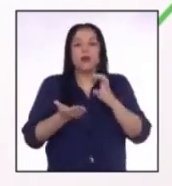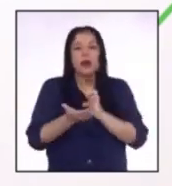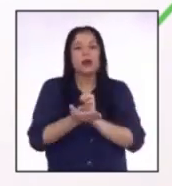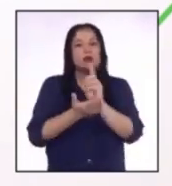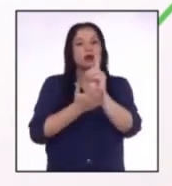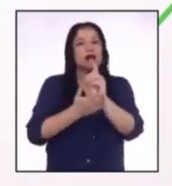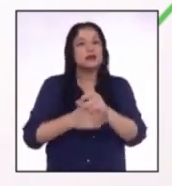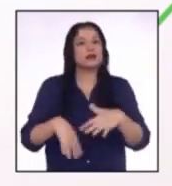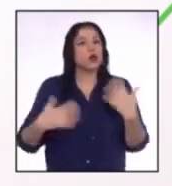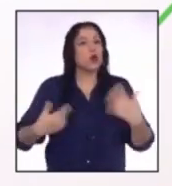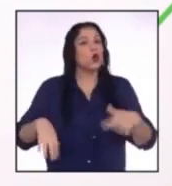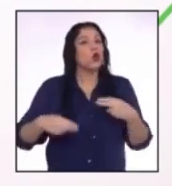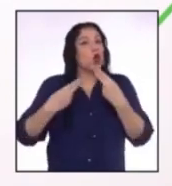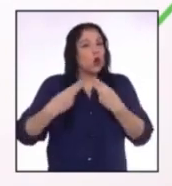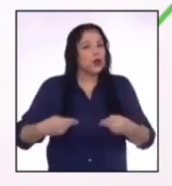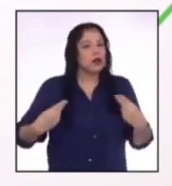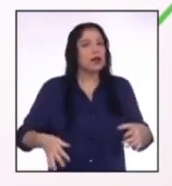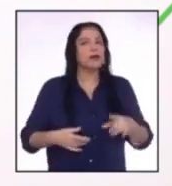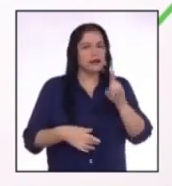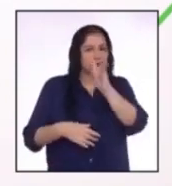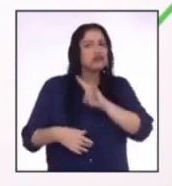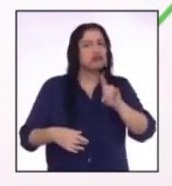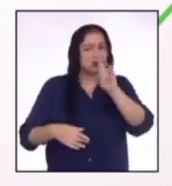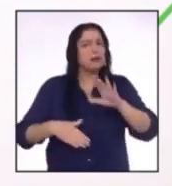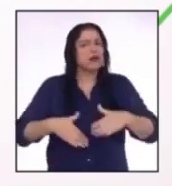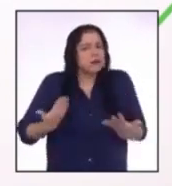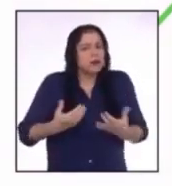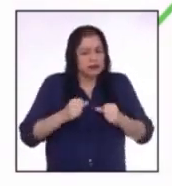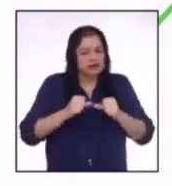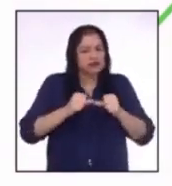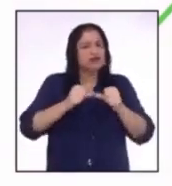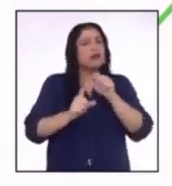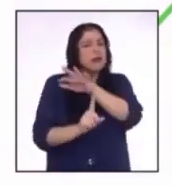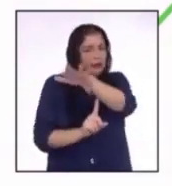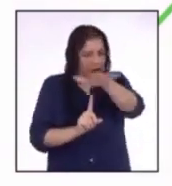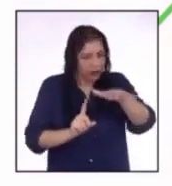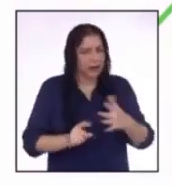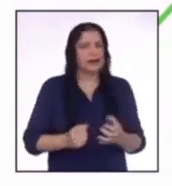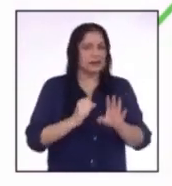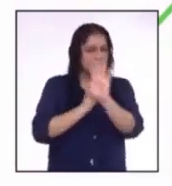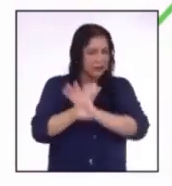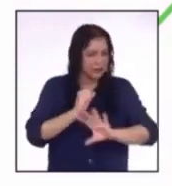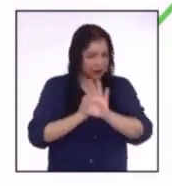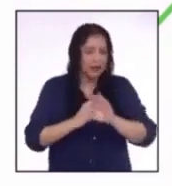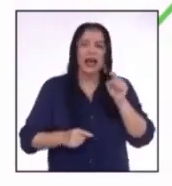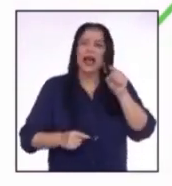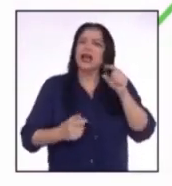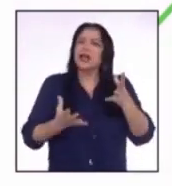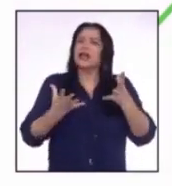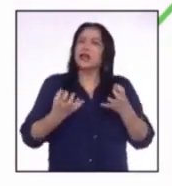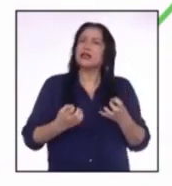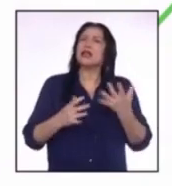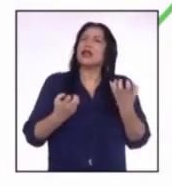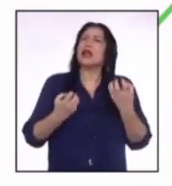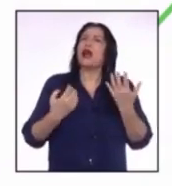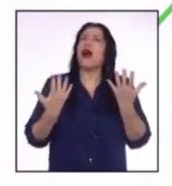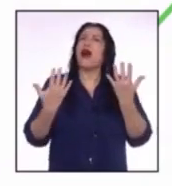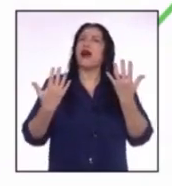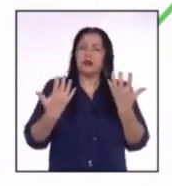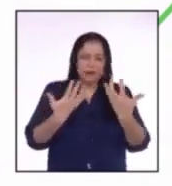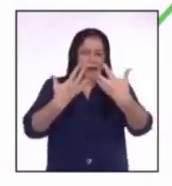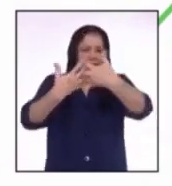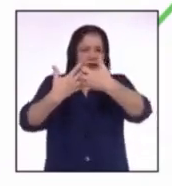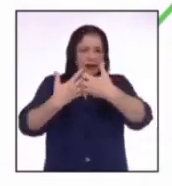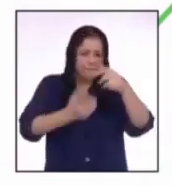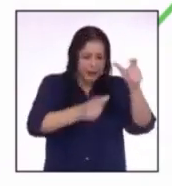se volvió una herramienta más útil para conservar la naturaleza a través de ella busca formar una conexión entre las